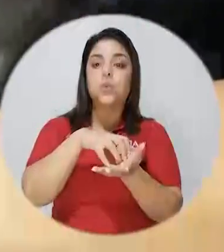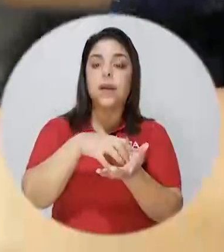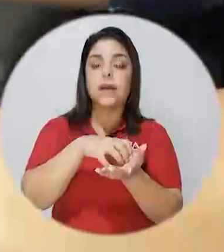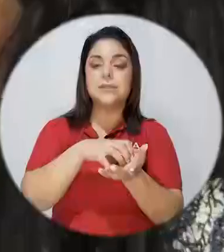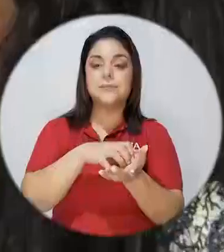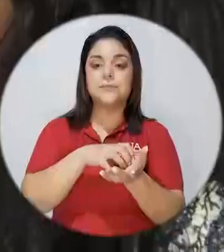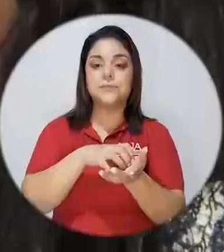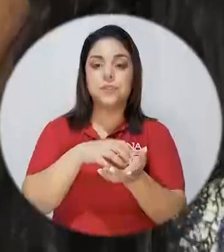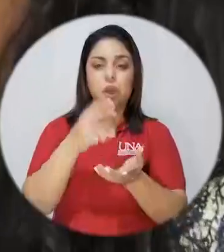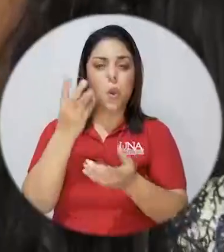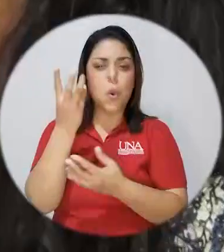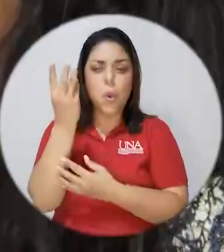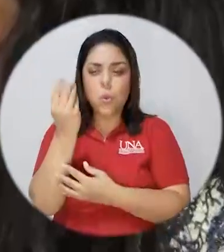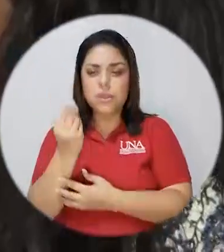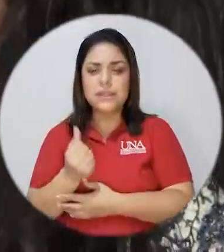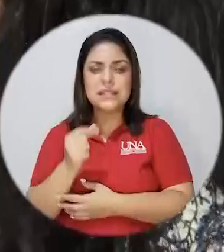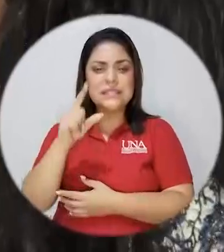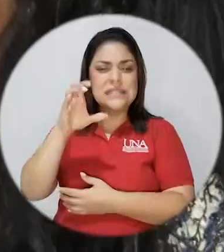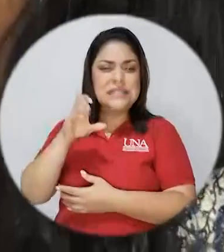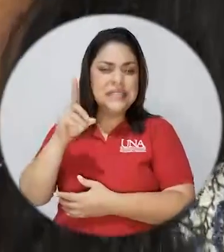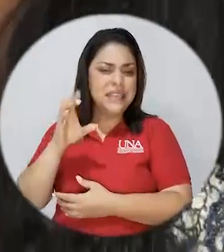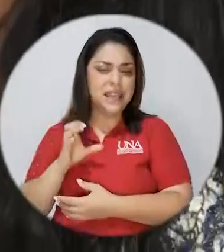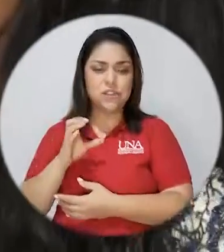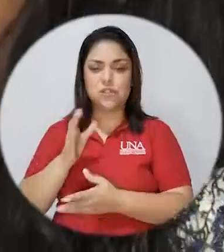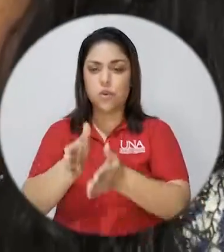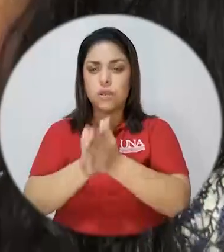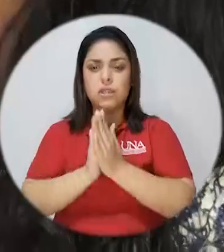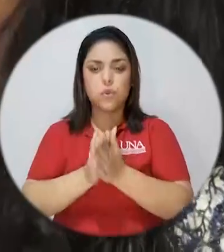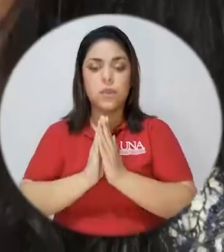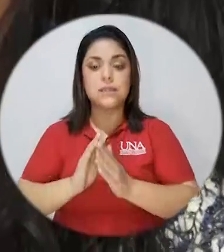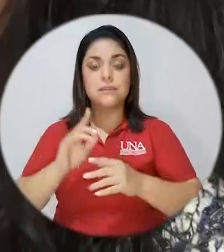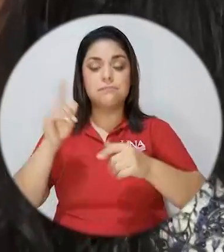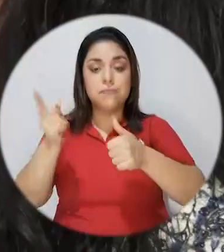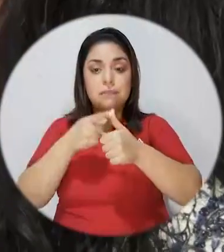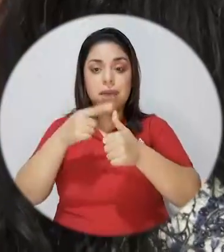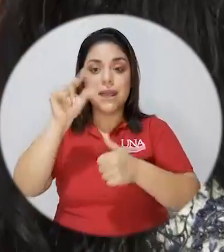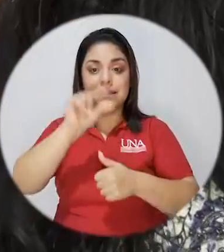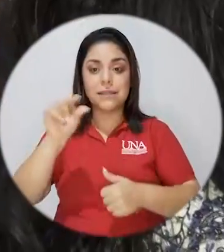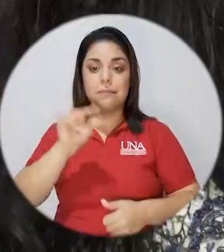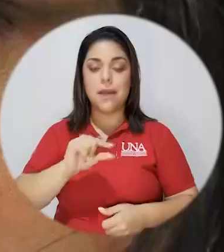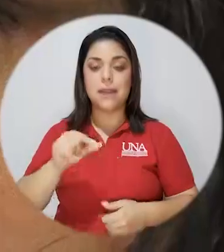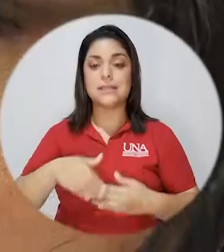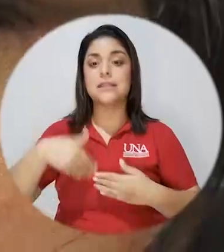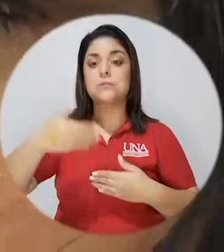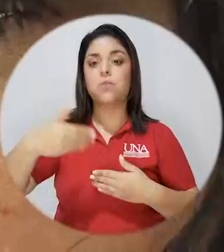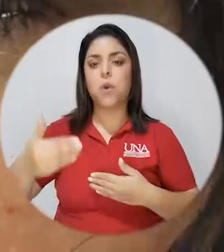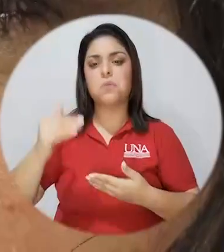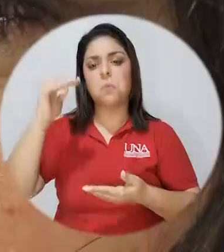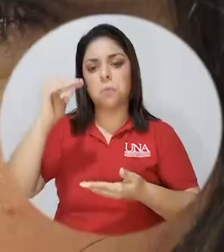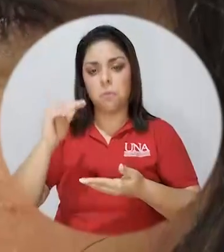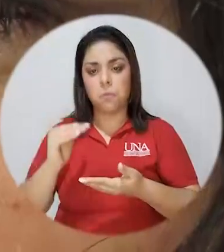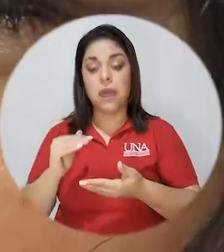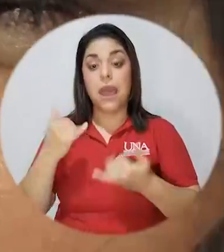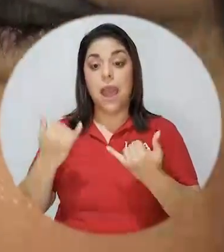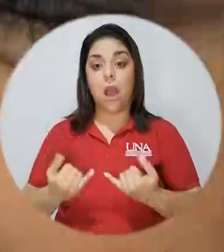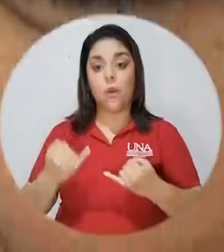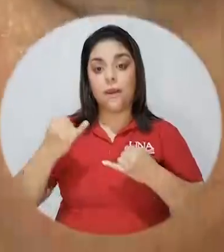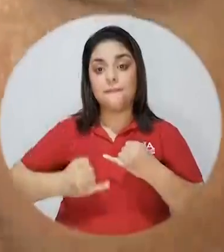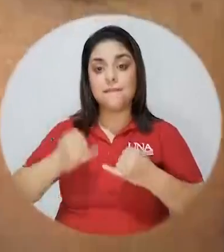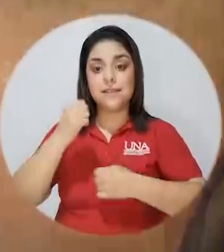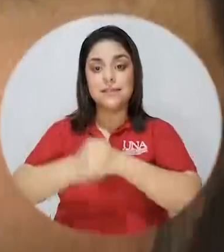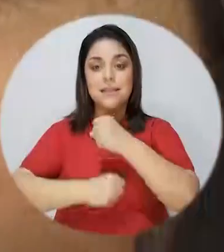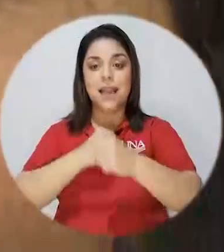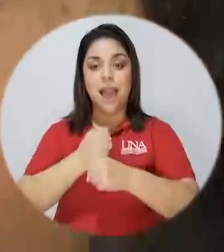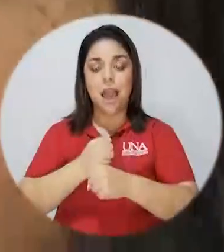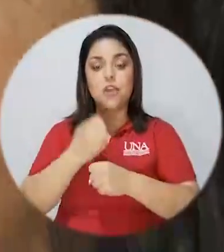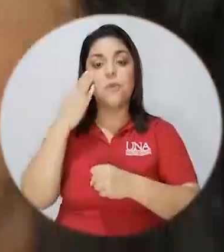o sea, se contaron por cientos de solicitudes en las primeras semanas. Posteriormente bajó un poco y ahora a fin de año,